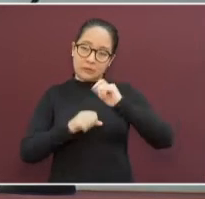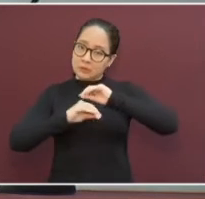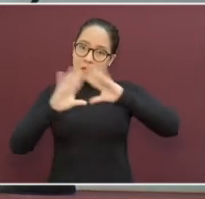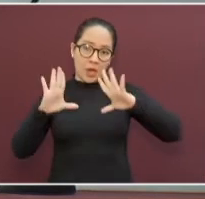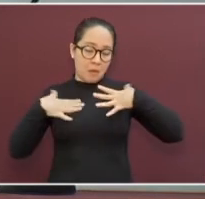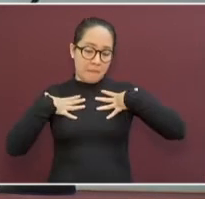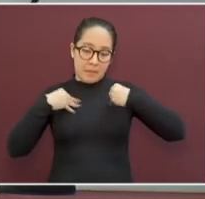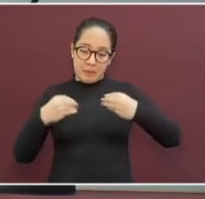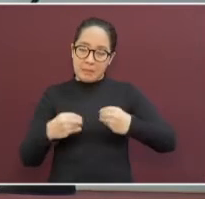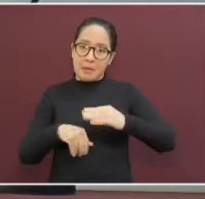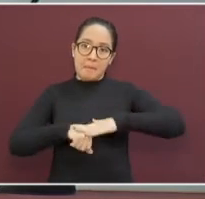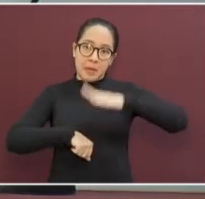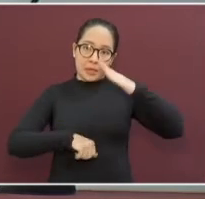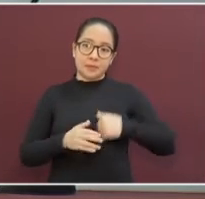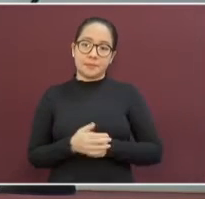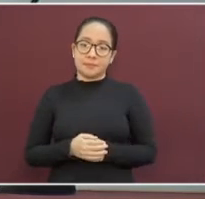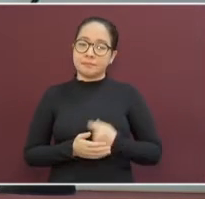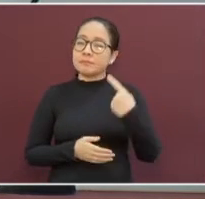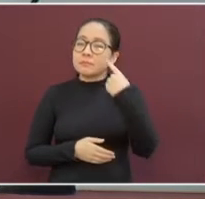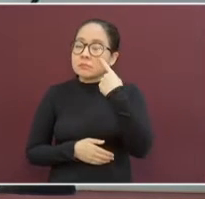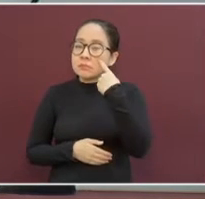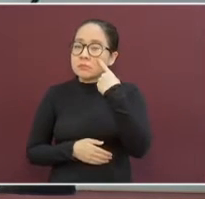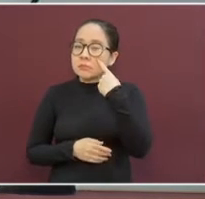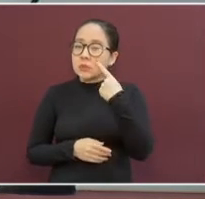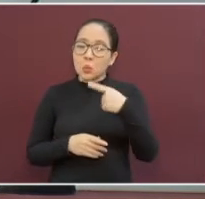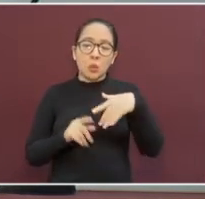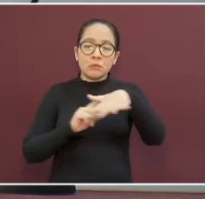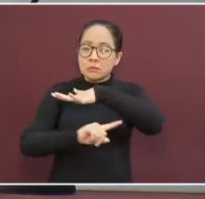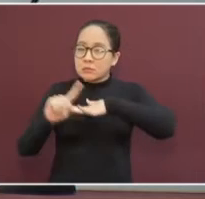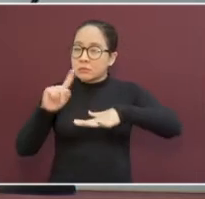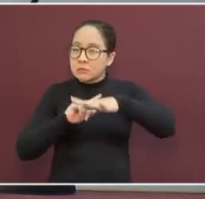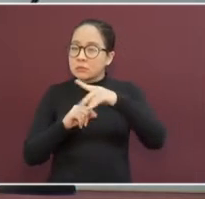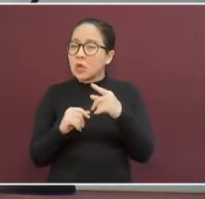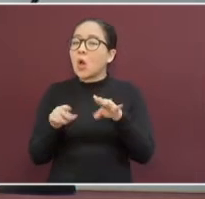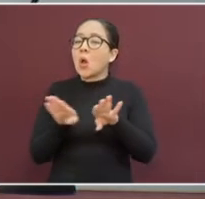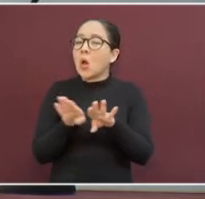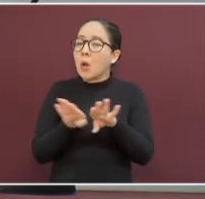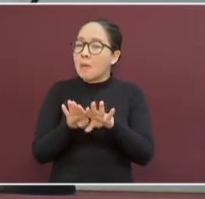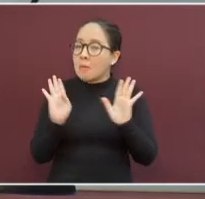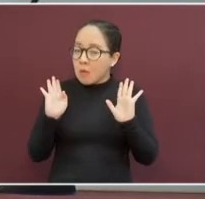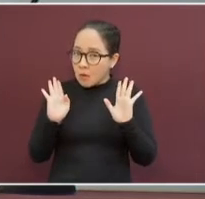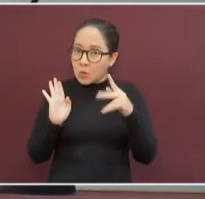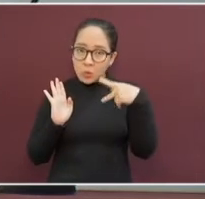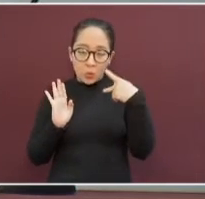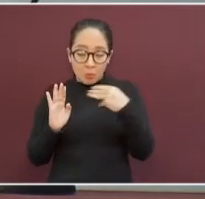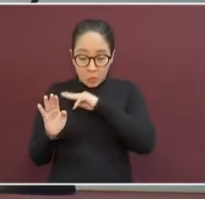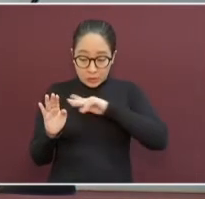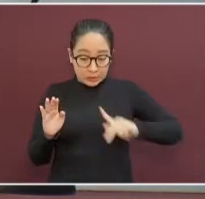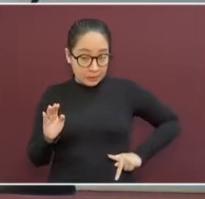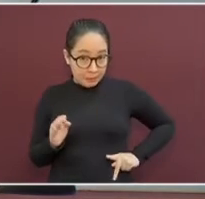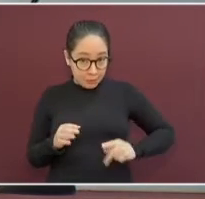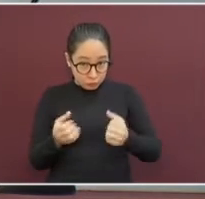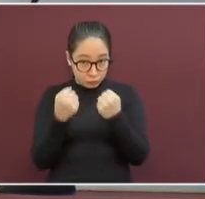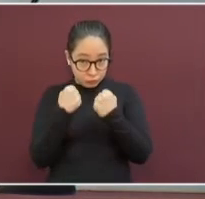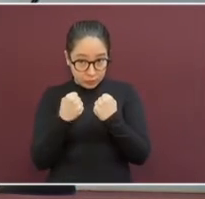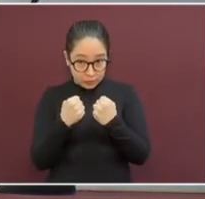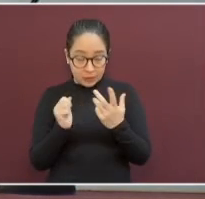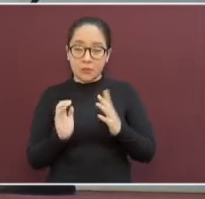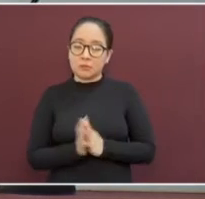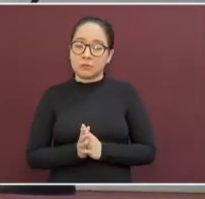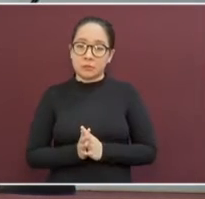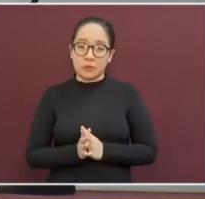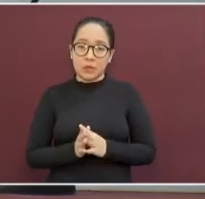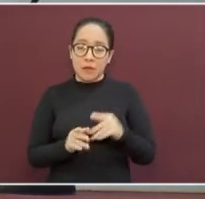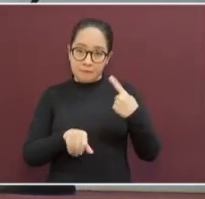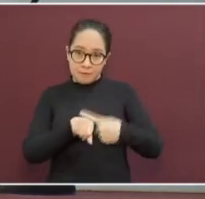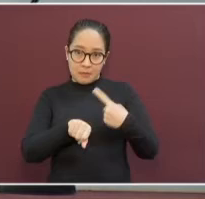transmisión observen ustedes la situación de los municipios que han registrado mayor carga de enfermedad los